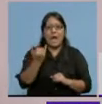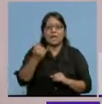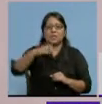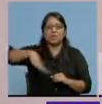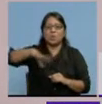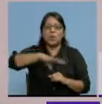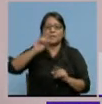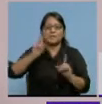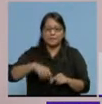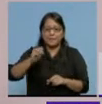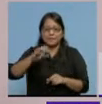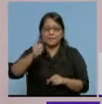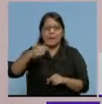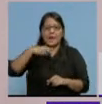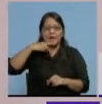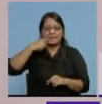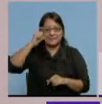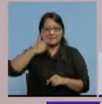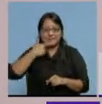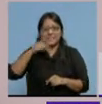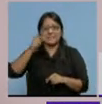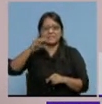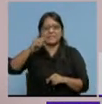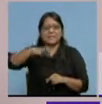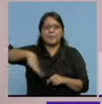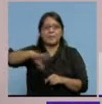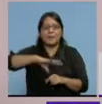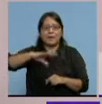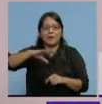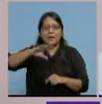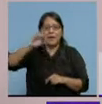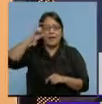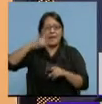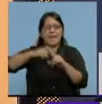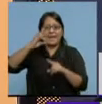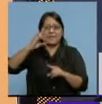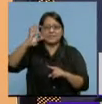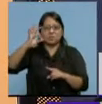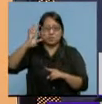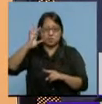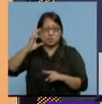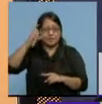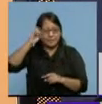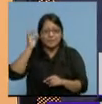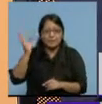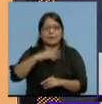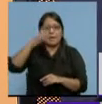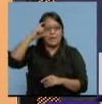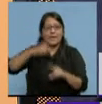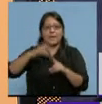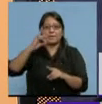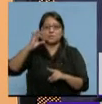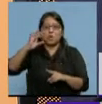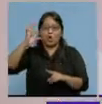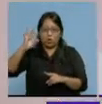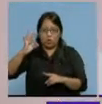que trabaja muy bien en la zona de Bajo Éxodo. Allí la atención es ágil y no son muchas las